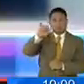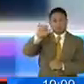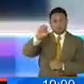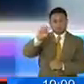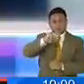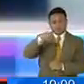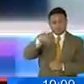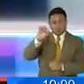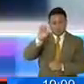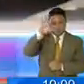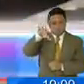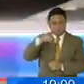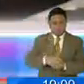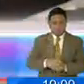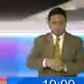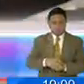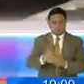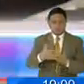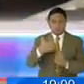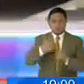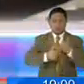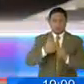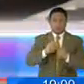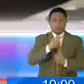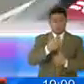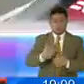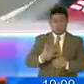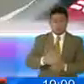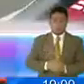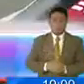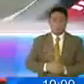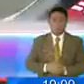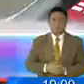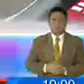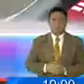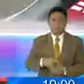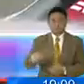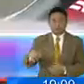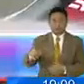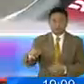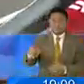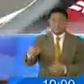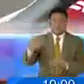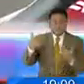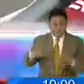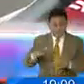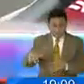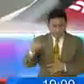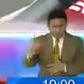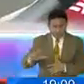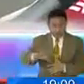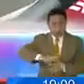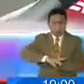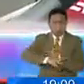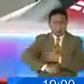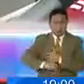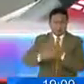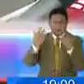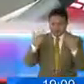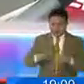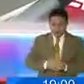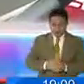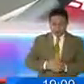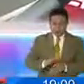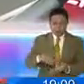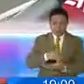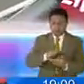que provocaron la inmediata reacción del candidato a la vicepresidencia. Que él es un ladrón, confeso. No hay duda de que él es un ladrón. Le